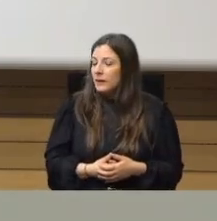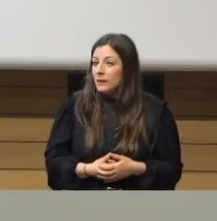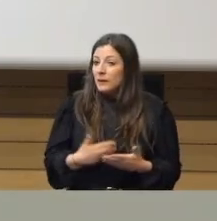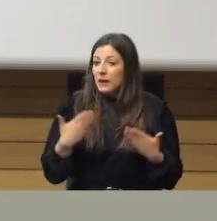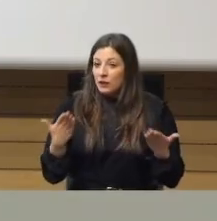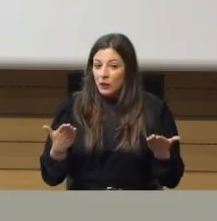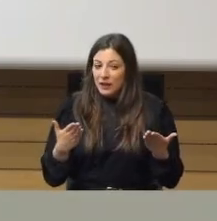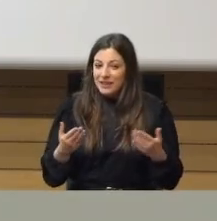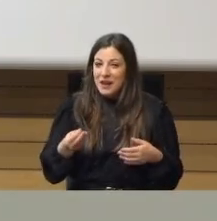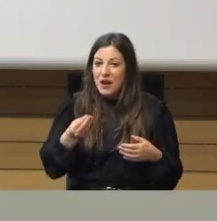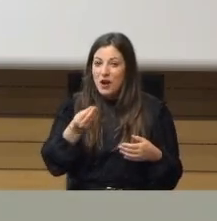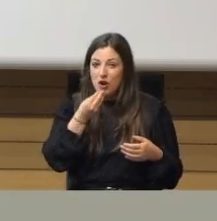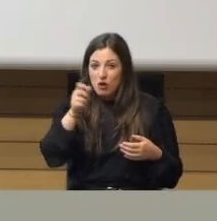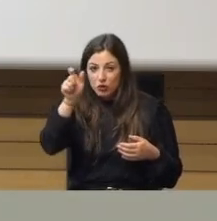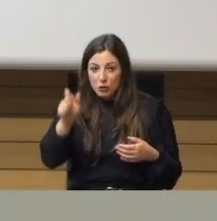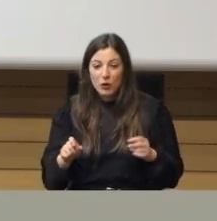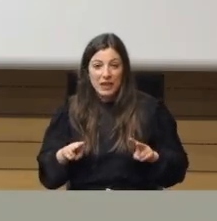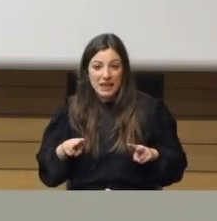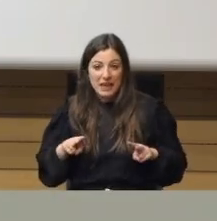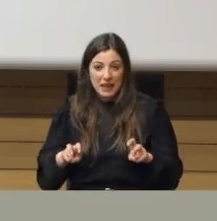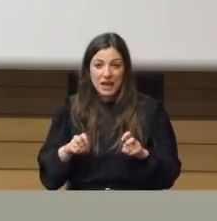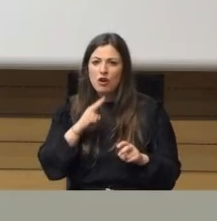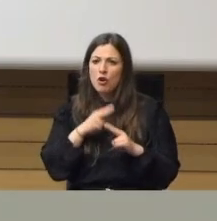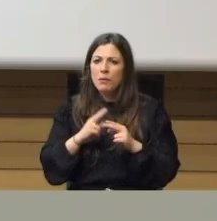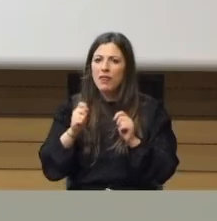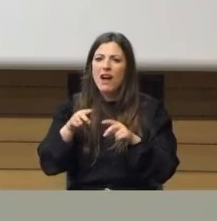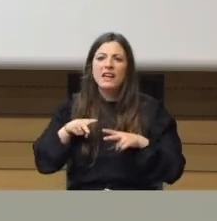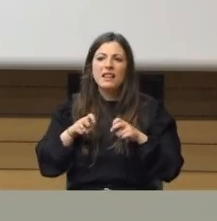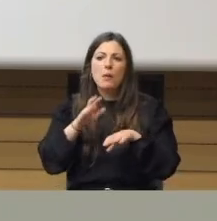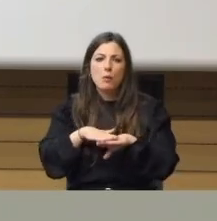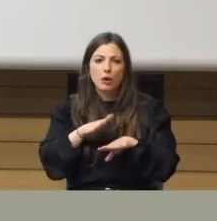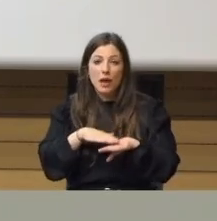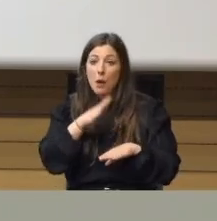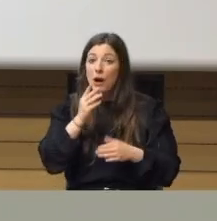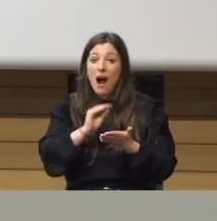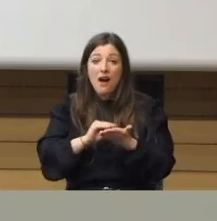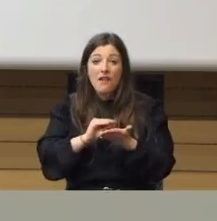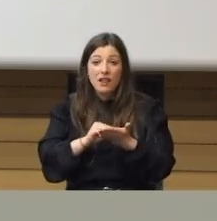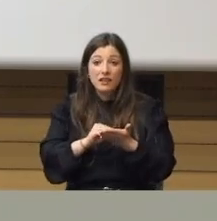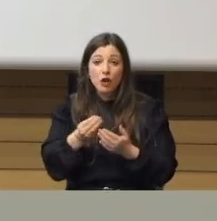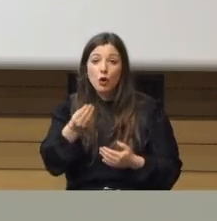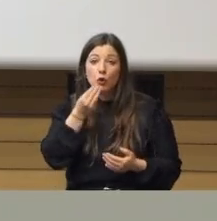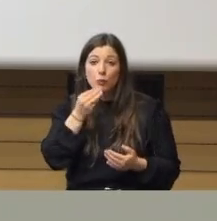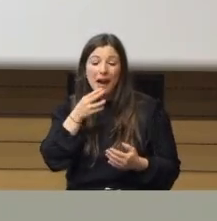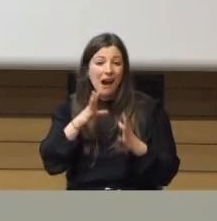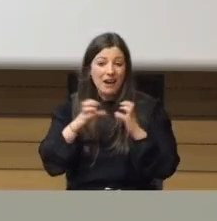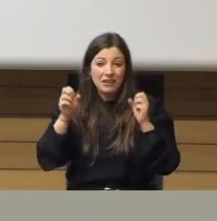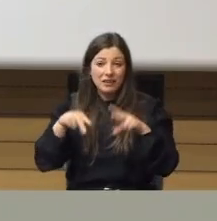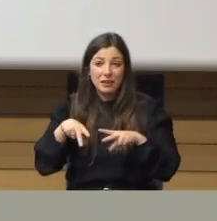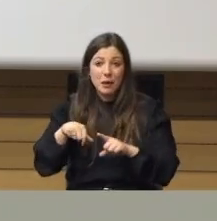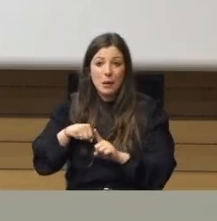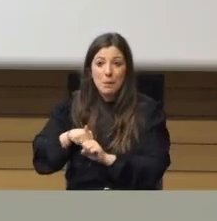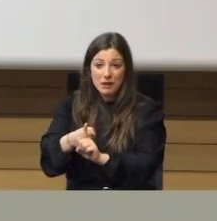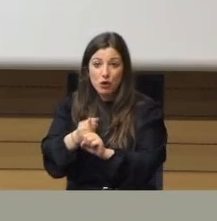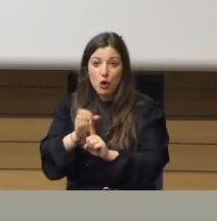ese consumidor que es inicial, ¿por qué lo llamamos inicial? Porque a veces consume sin ganas, por presión, o a veces consume porque le